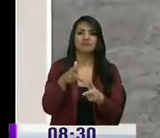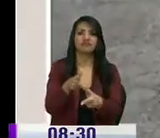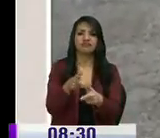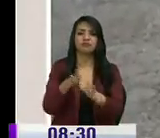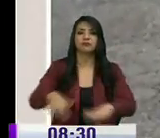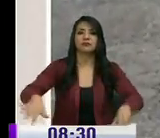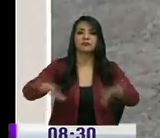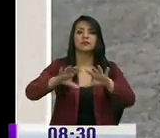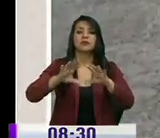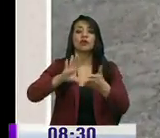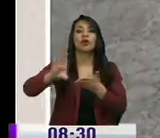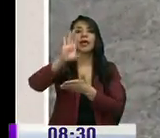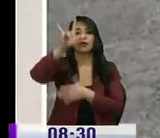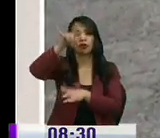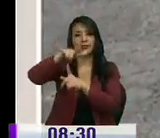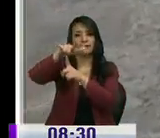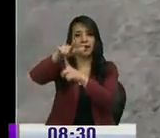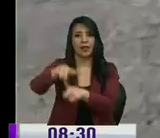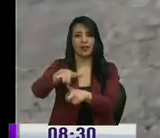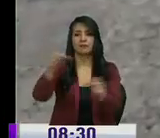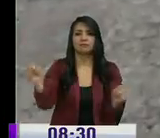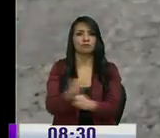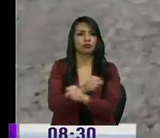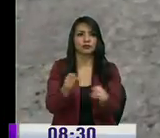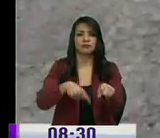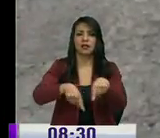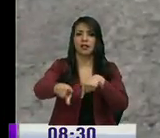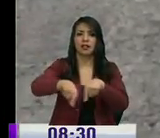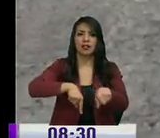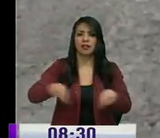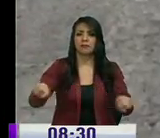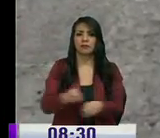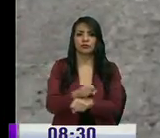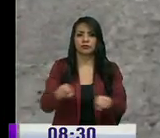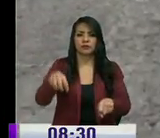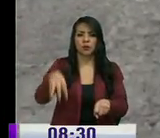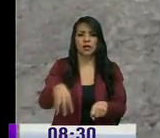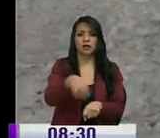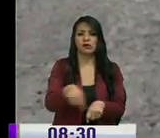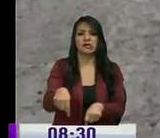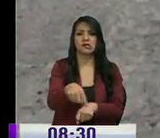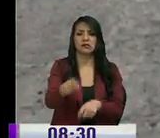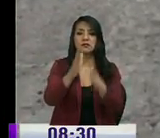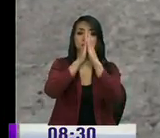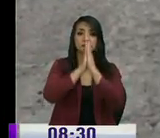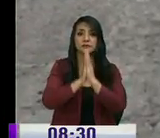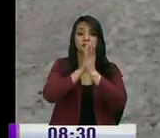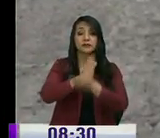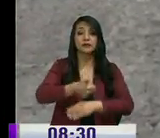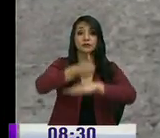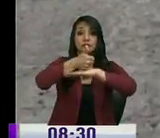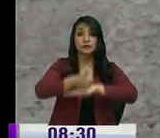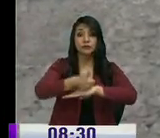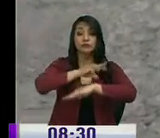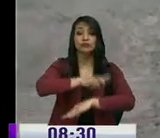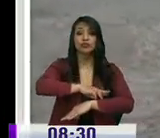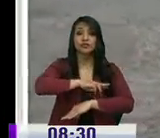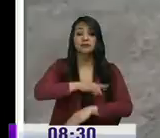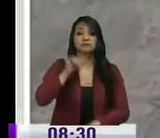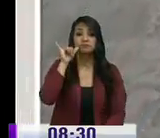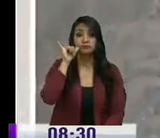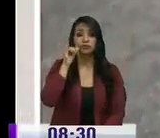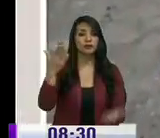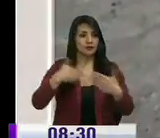Coliseo, al Colegio Liceo Naval, es casi imposible entrar y salir. Vean eso. Hay que pedir a las autoridades del municipio de Rumiñahui,